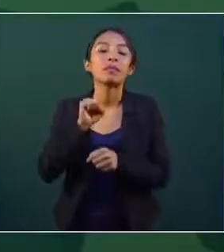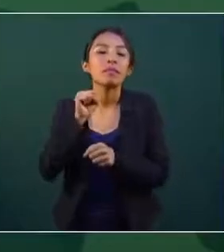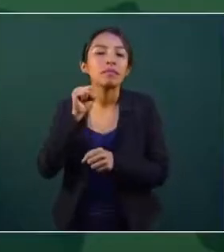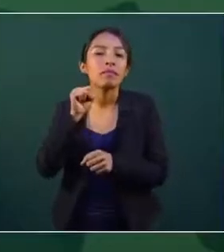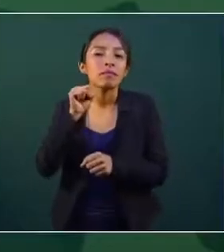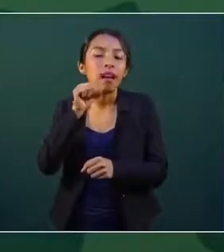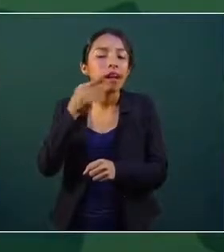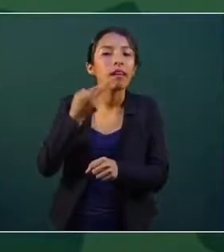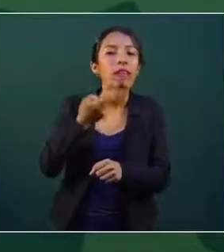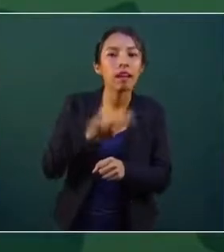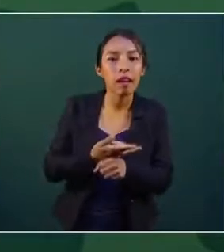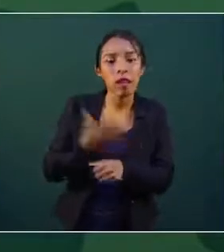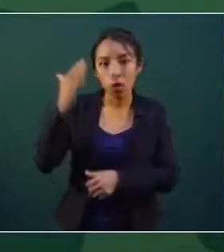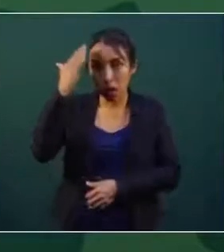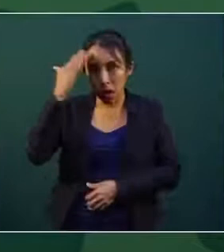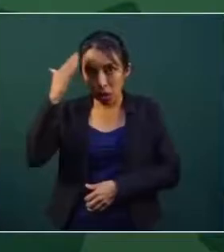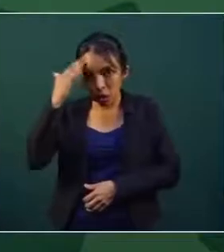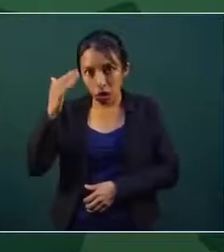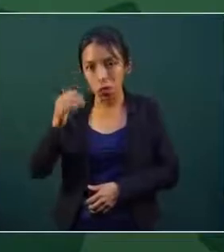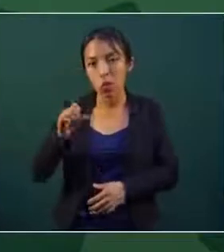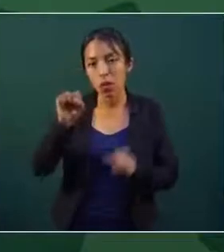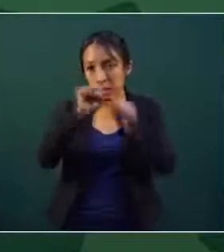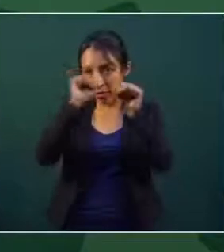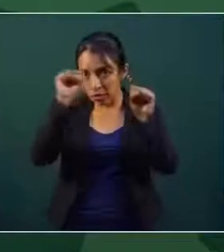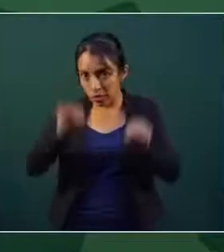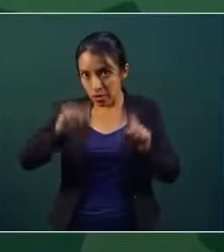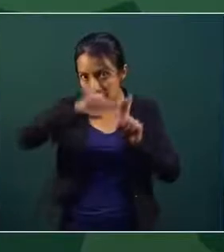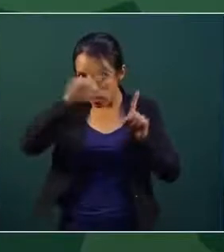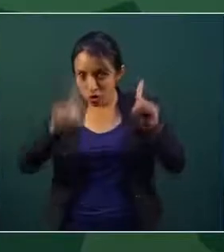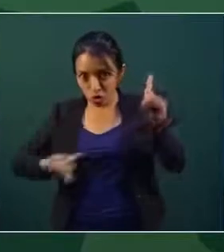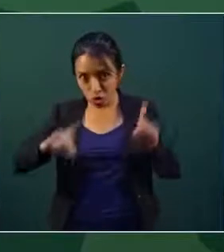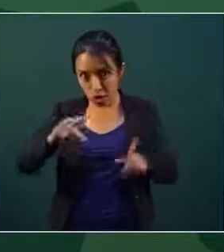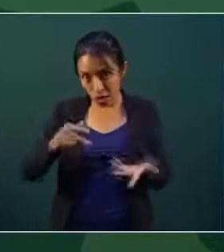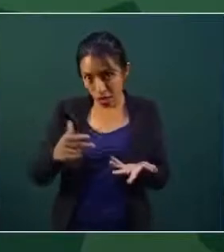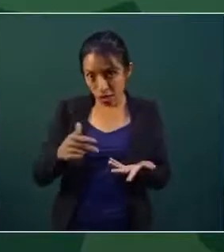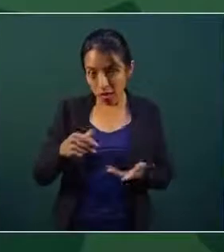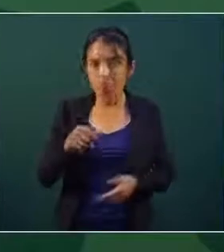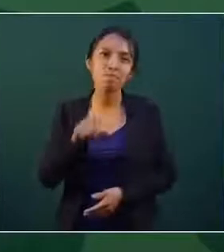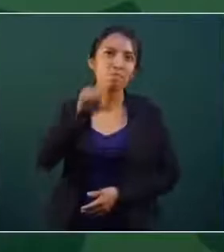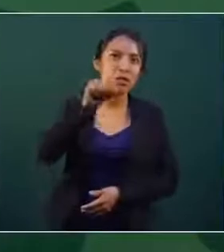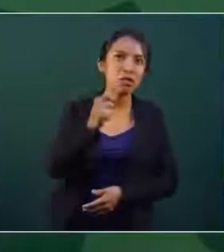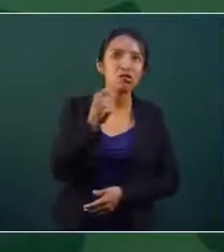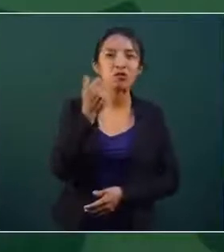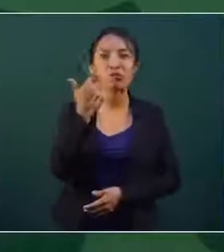Sistema Nacional de Seguridad, que establece más o menos un 3,5%.